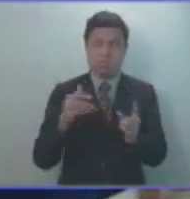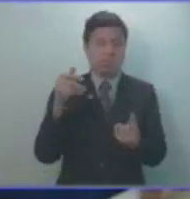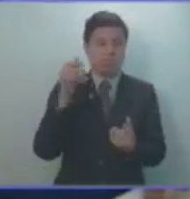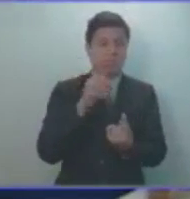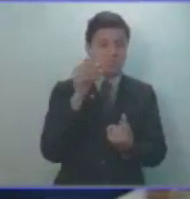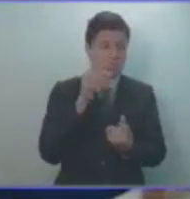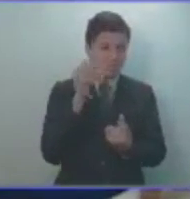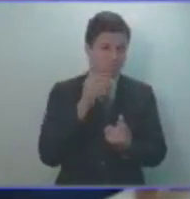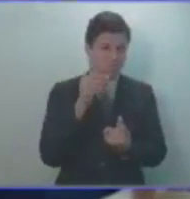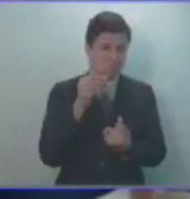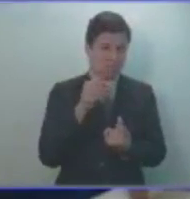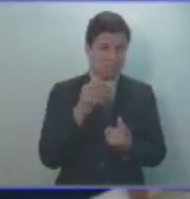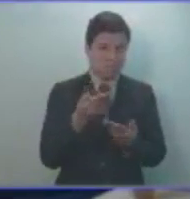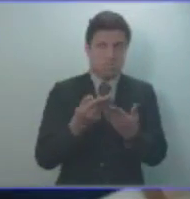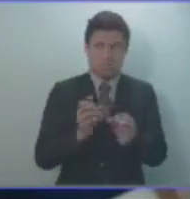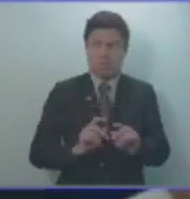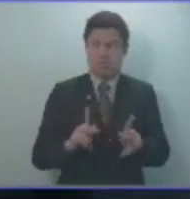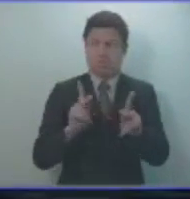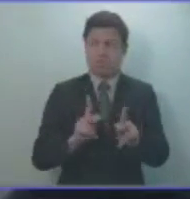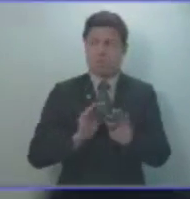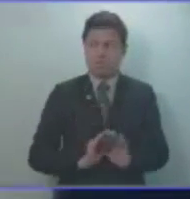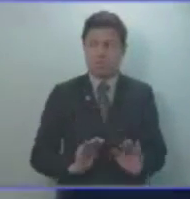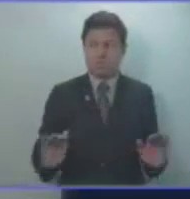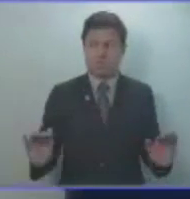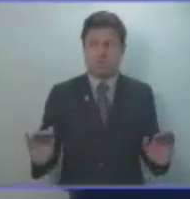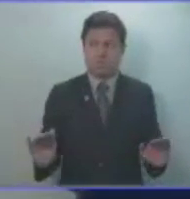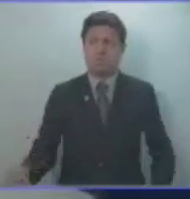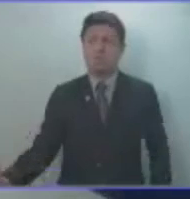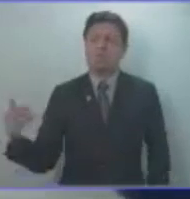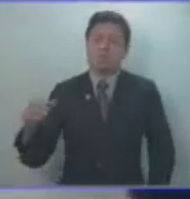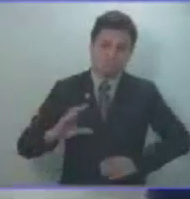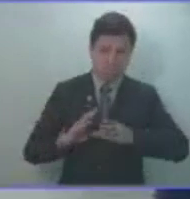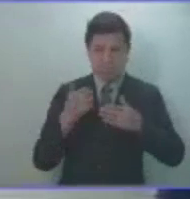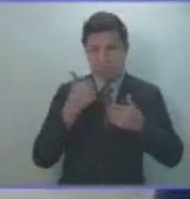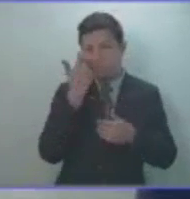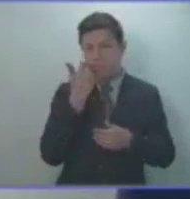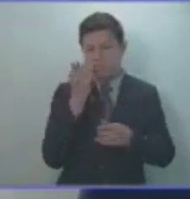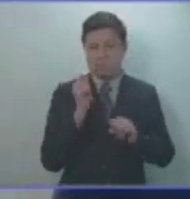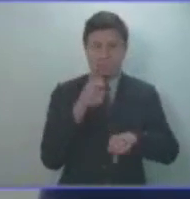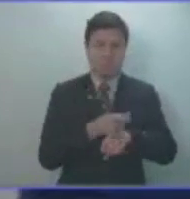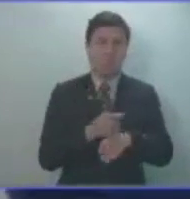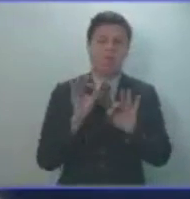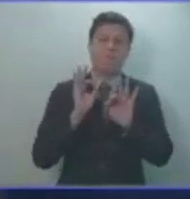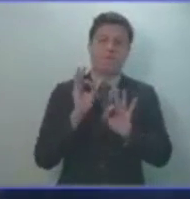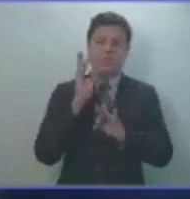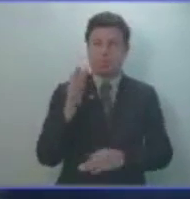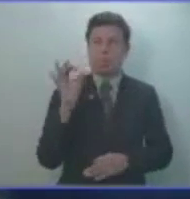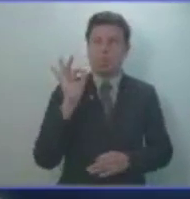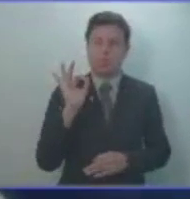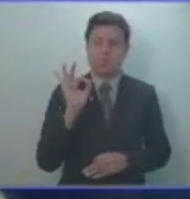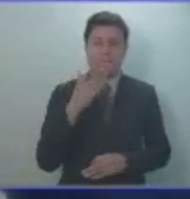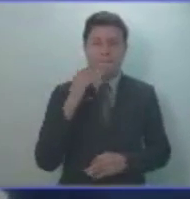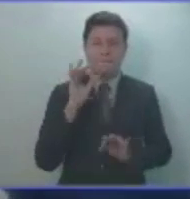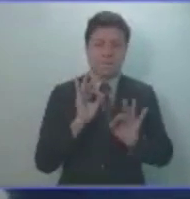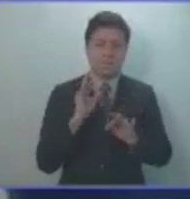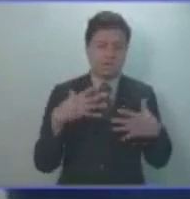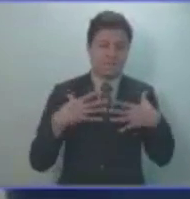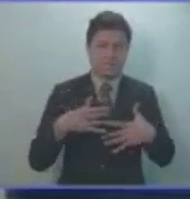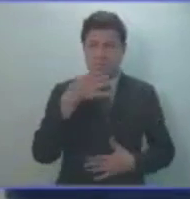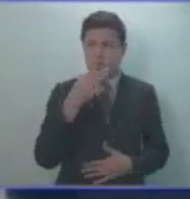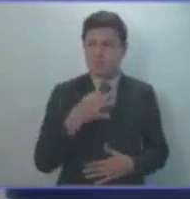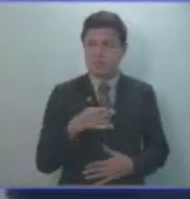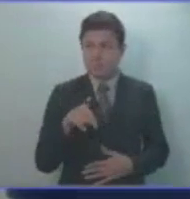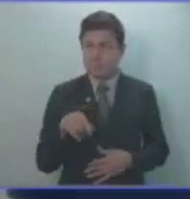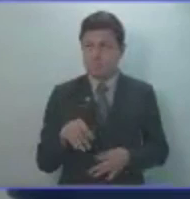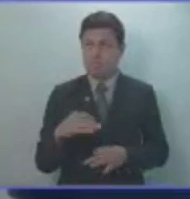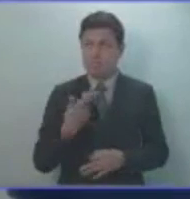educación que permita a nuestra niñez y juventud crear un futuro mejor y una vida digna. Para esto